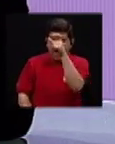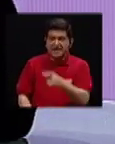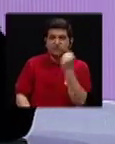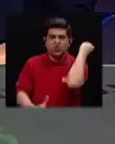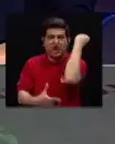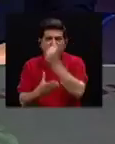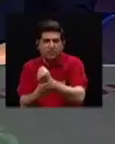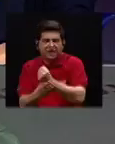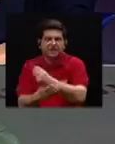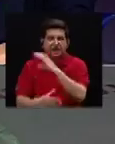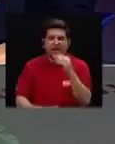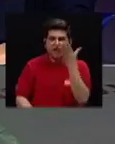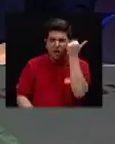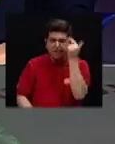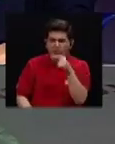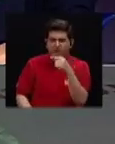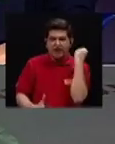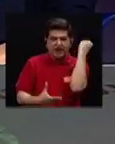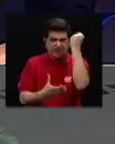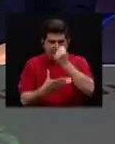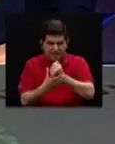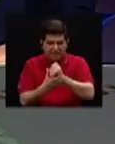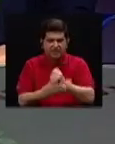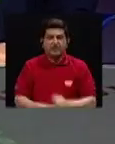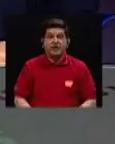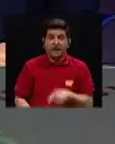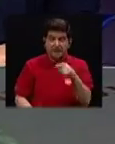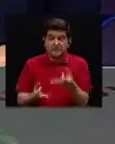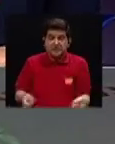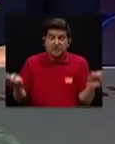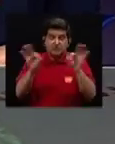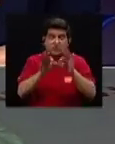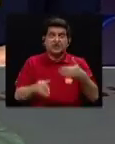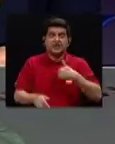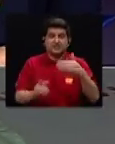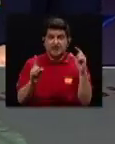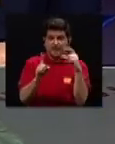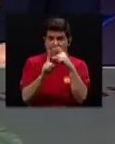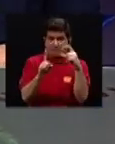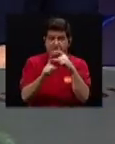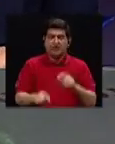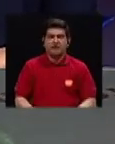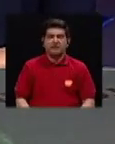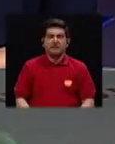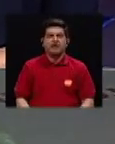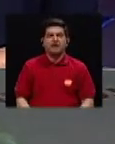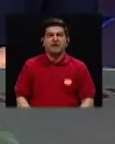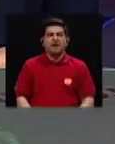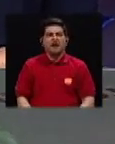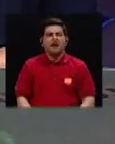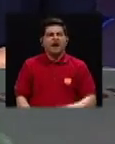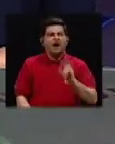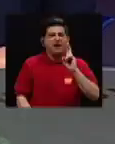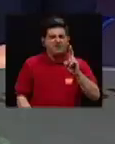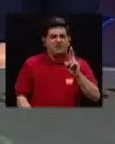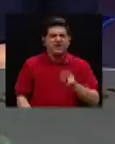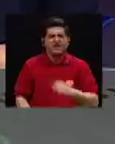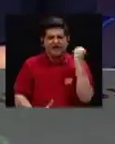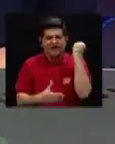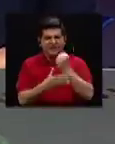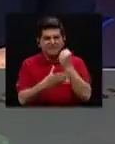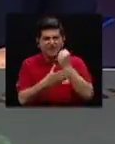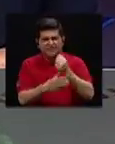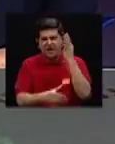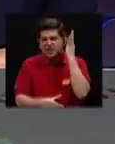por qué ha sido sin nada Esa es la importancia del término ahora este Rita por qué Por qué se mata a las mujeres de